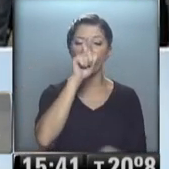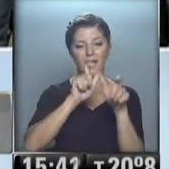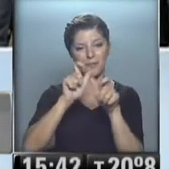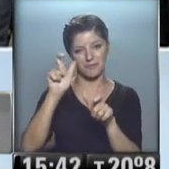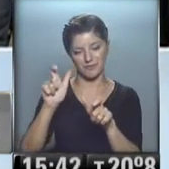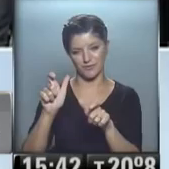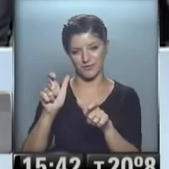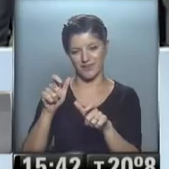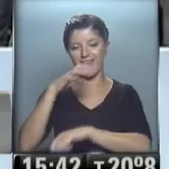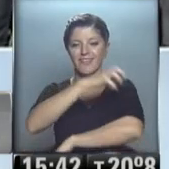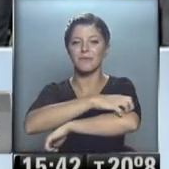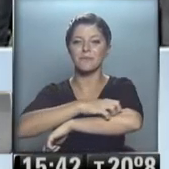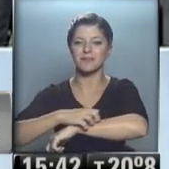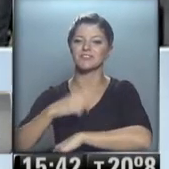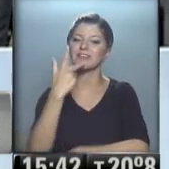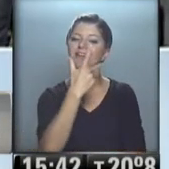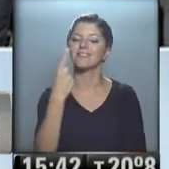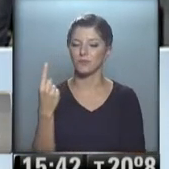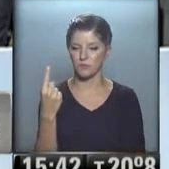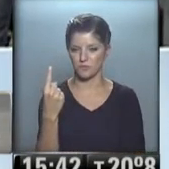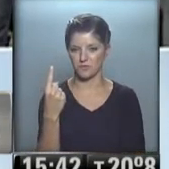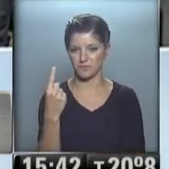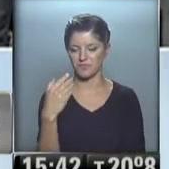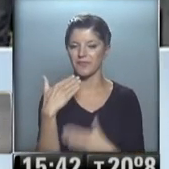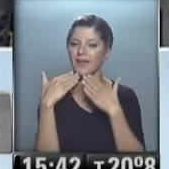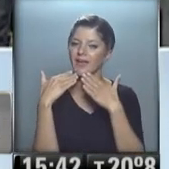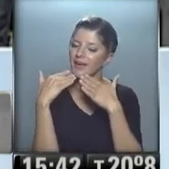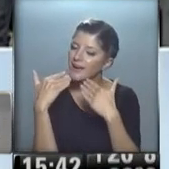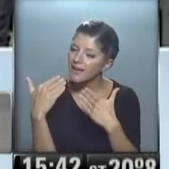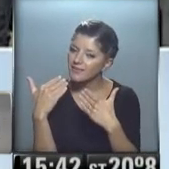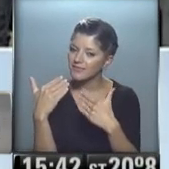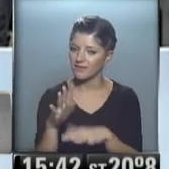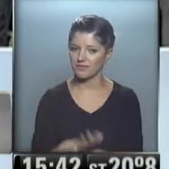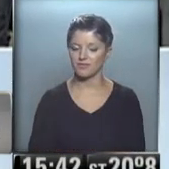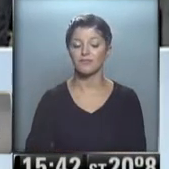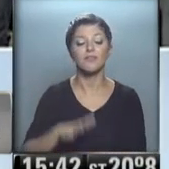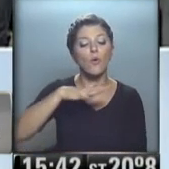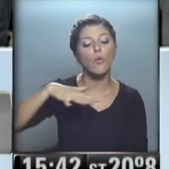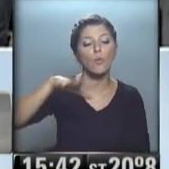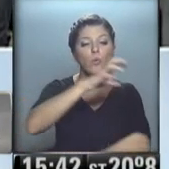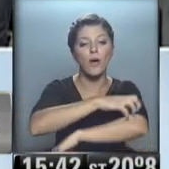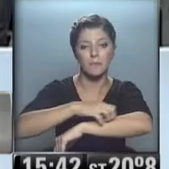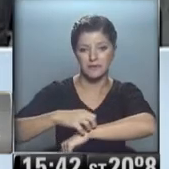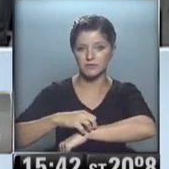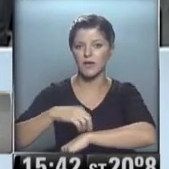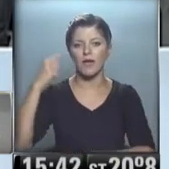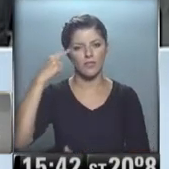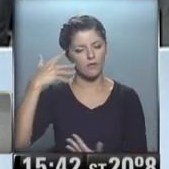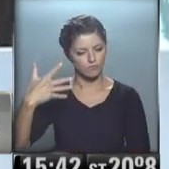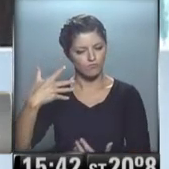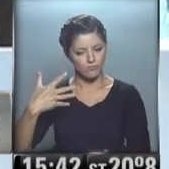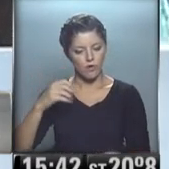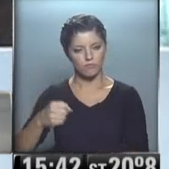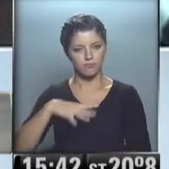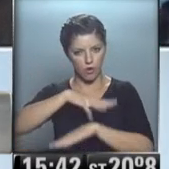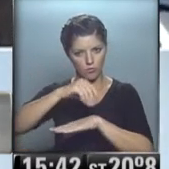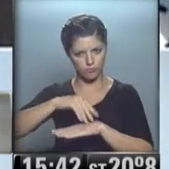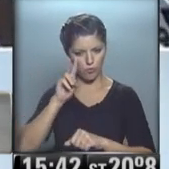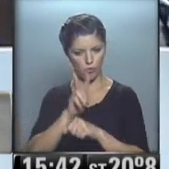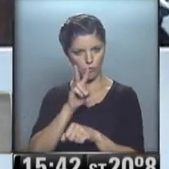de la Villa 31. Una villa con un grado de conciencia, de pertenencia y de identidad